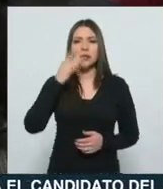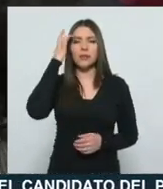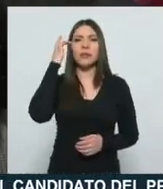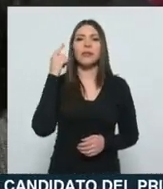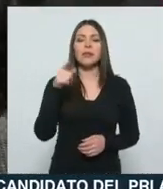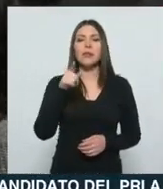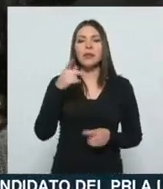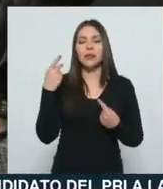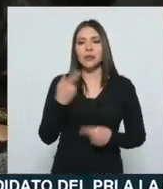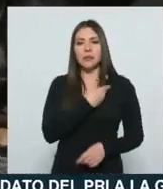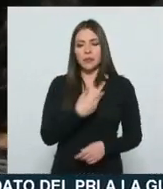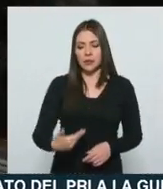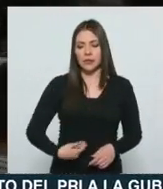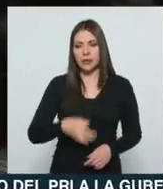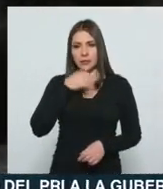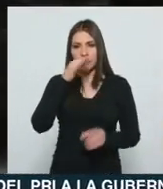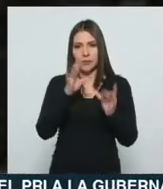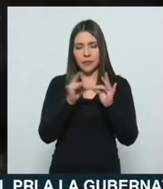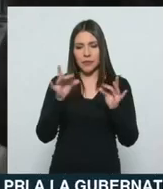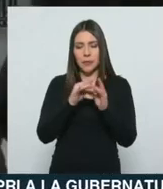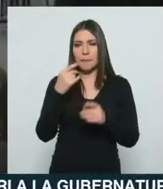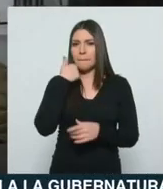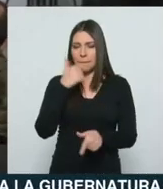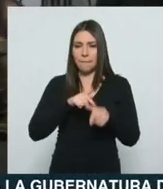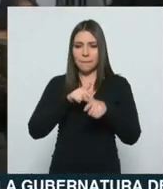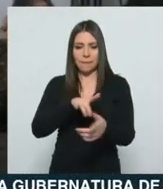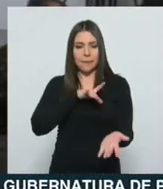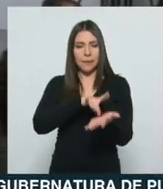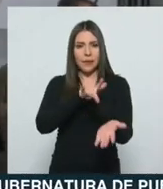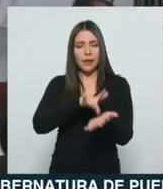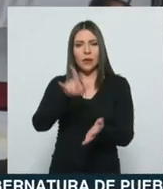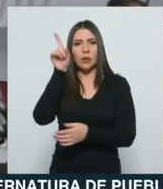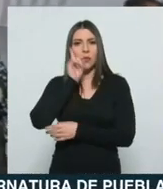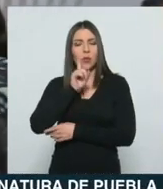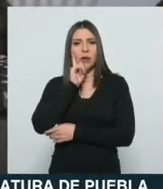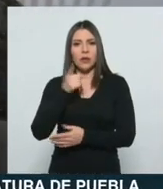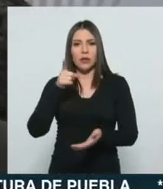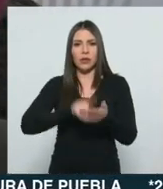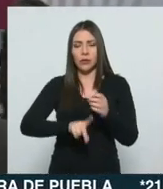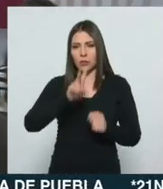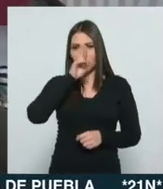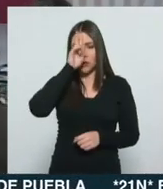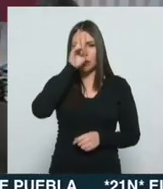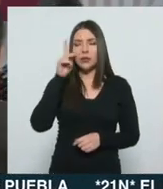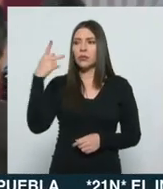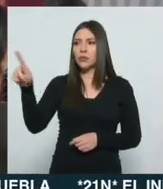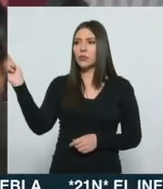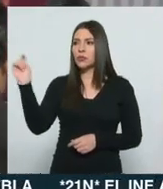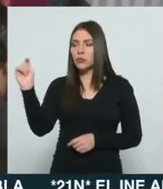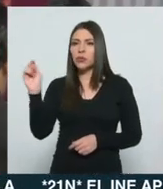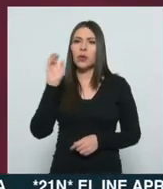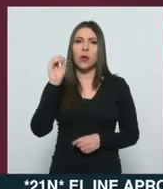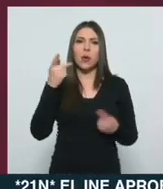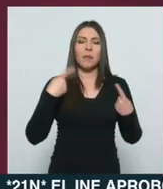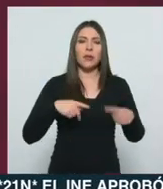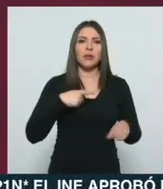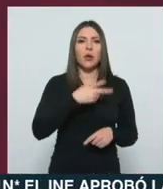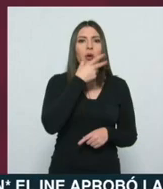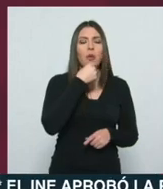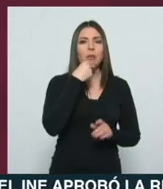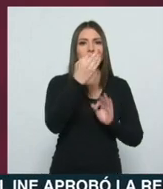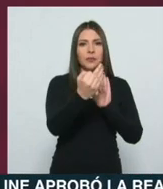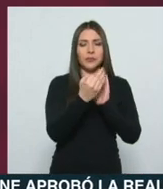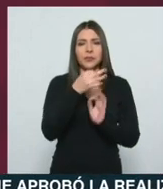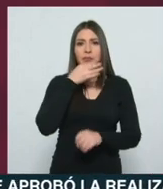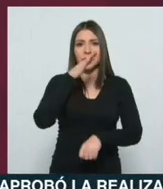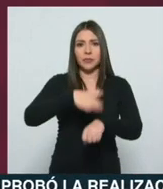presidente aclaró que se continuará apoyando a los refugios de mujeres violentadas por parte de sus parejas o varones cercanos. Informó que el